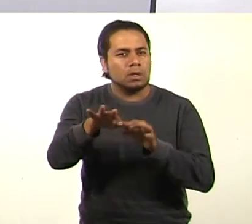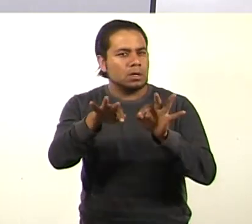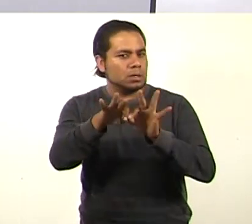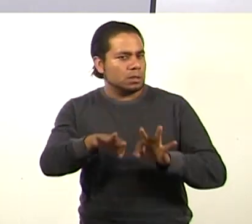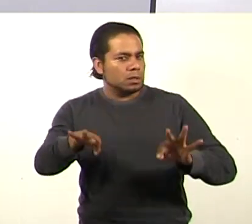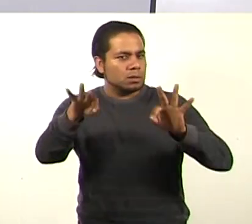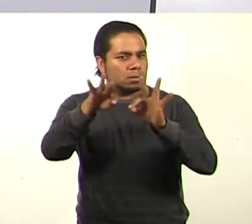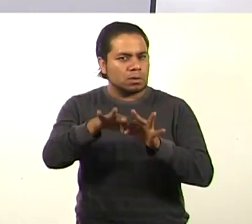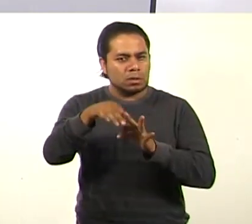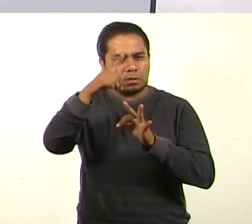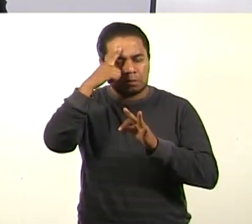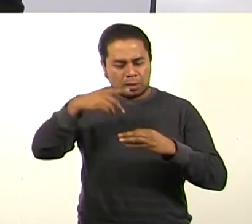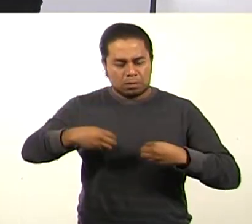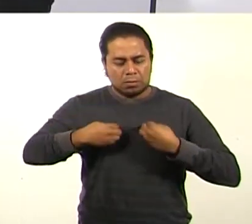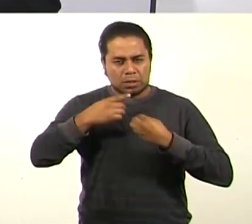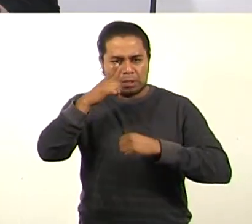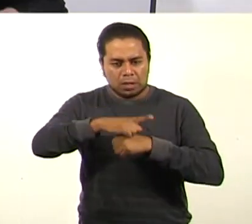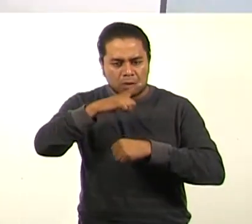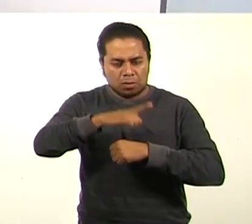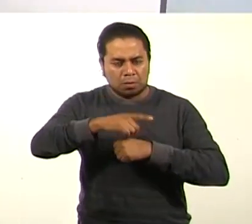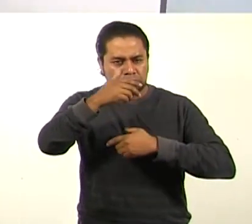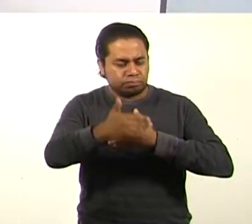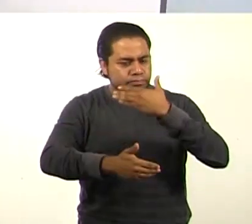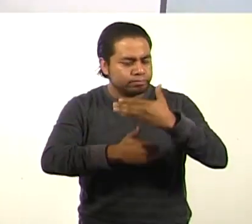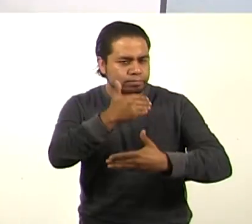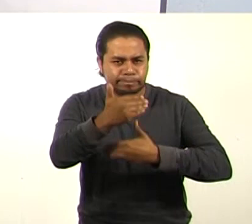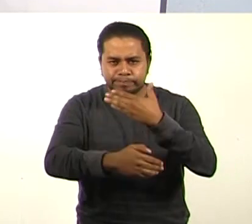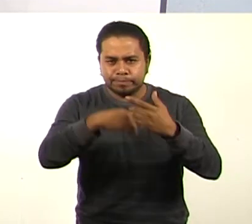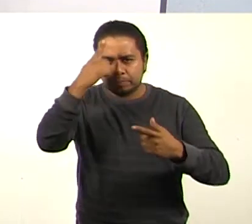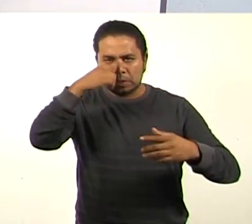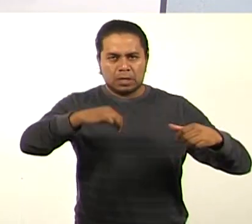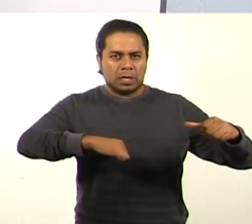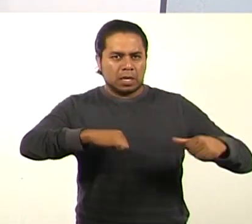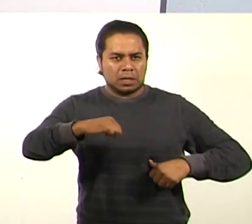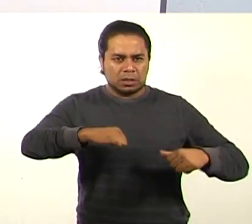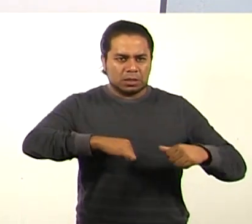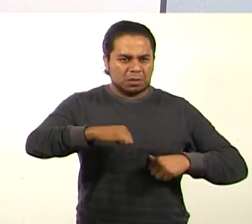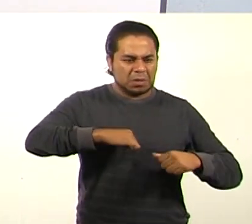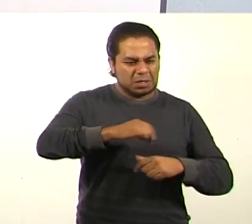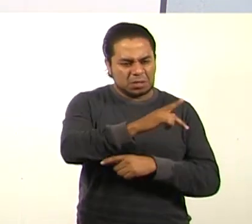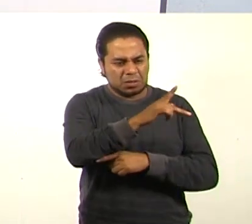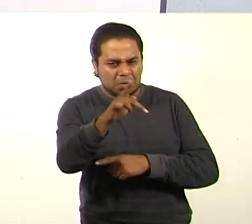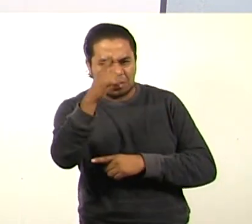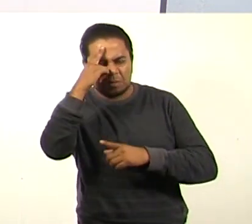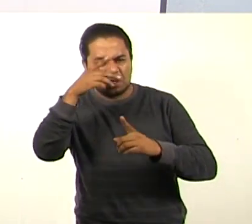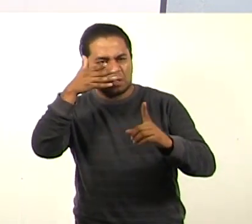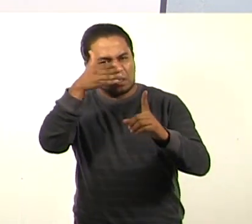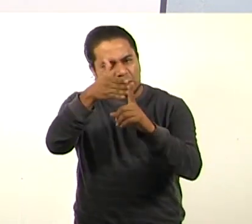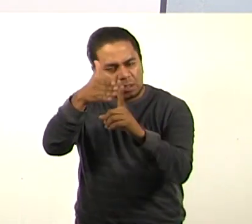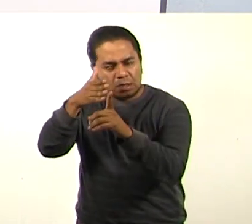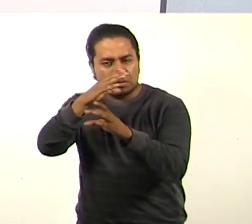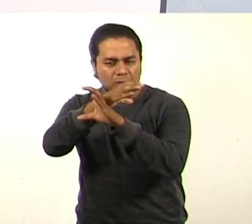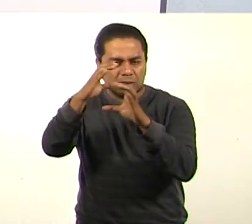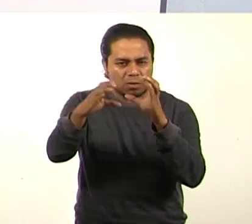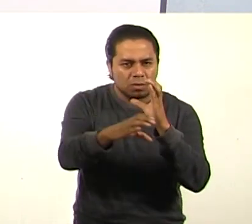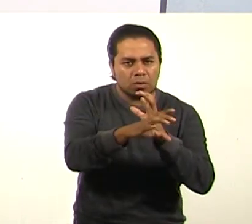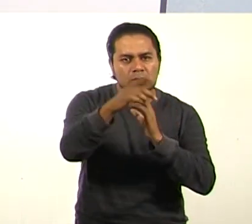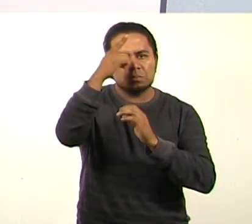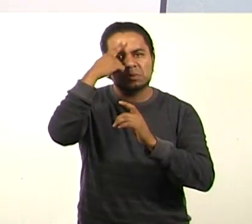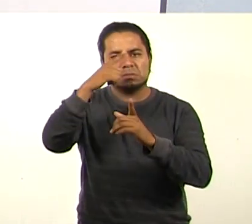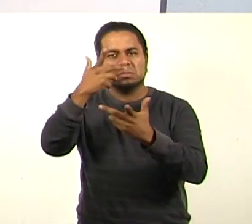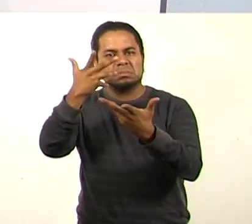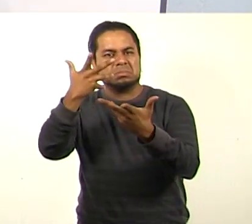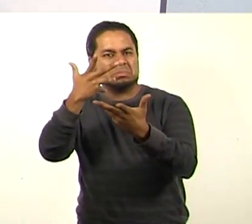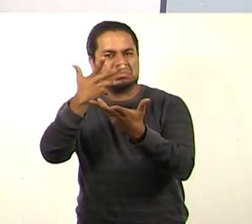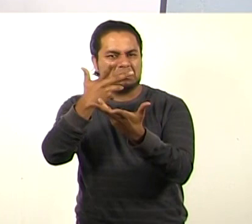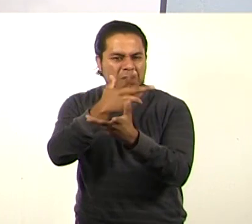tienen en nuestra vida cotidiana, en todas las actividades, en todos los objetos que nos rodean, en todos los